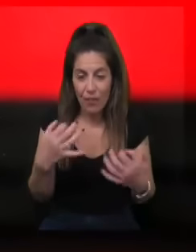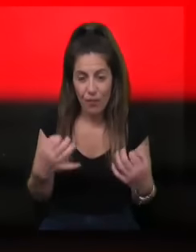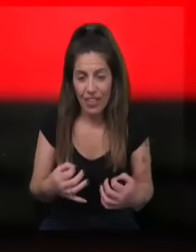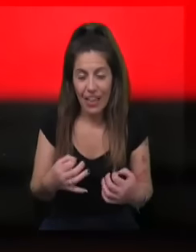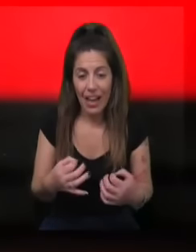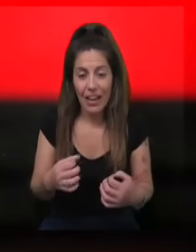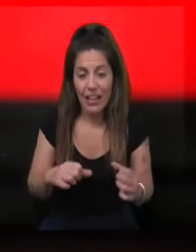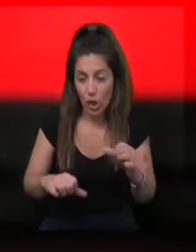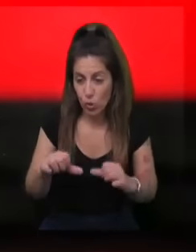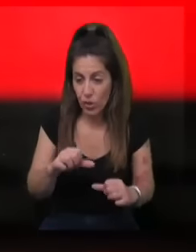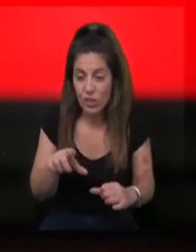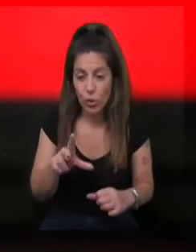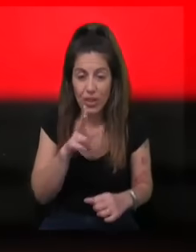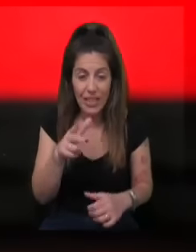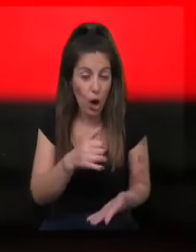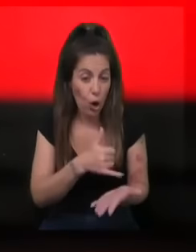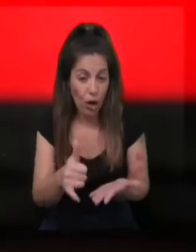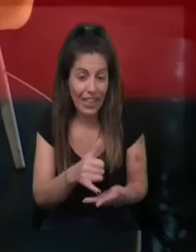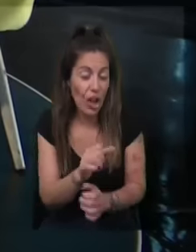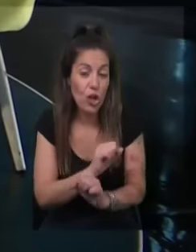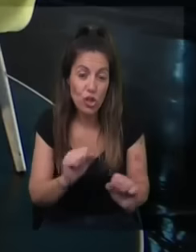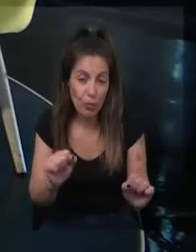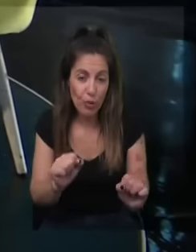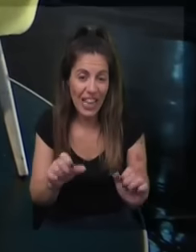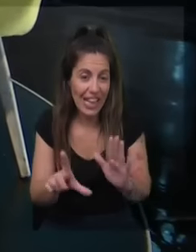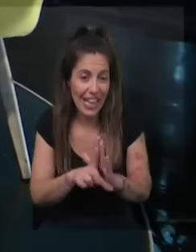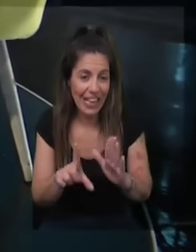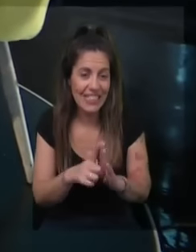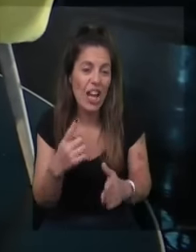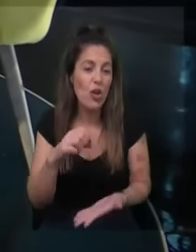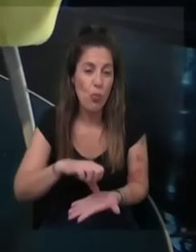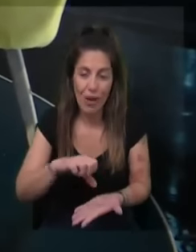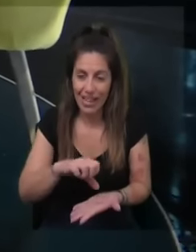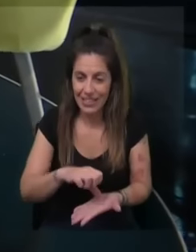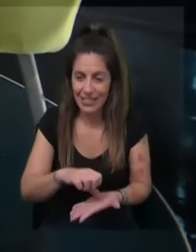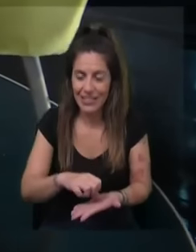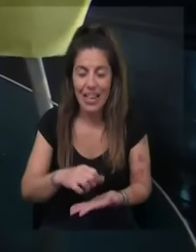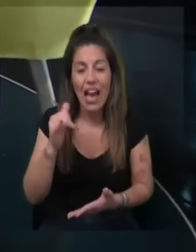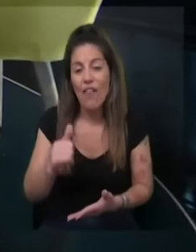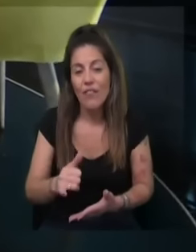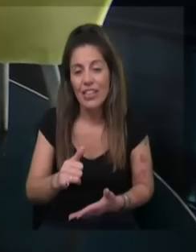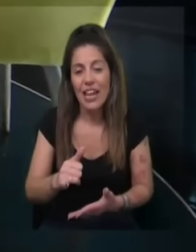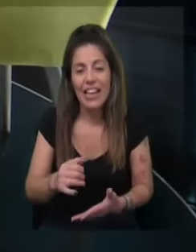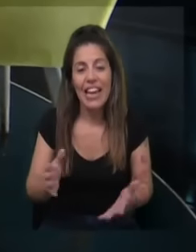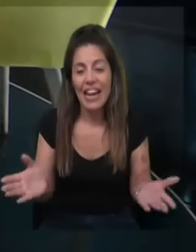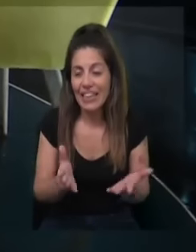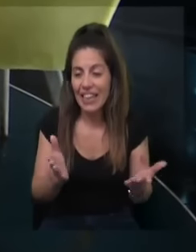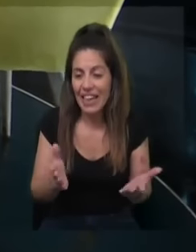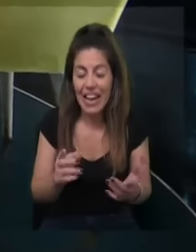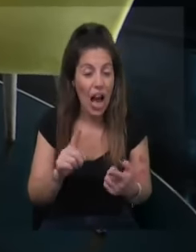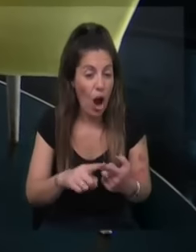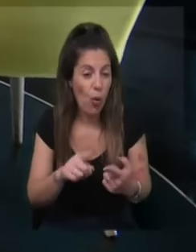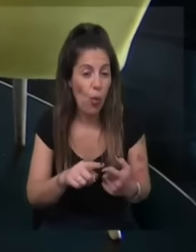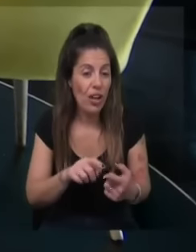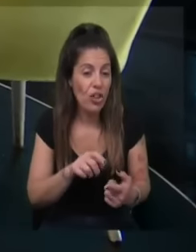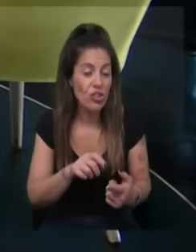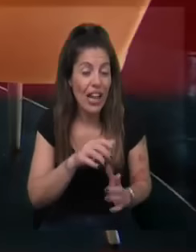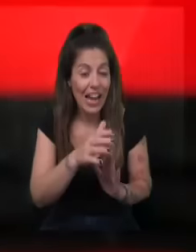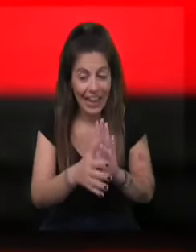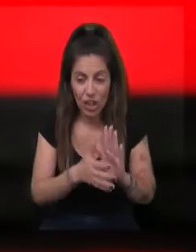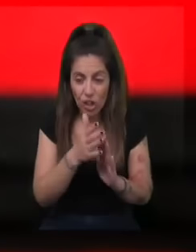sustanci Tú decías la cocaína que no se podría legalizar en un país Me parece que habría que con generar acuerdos regionales y todo